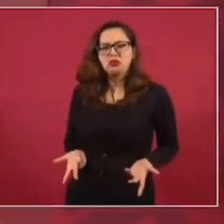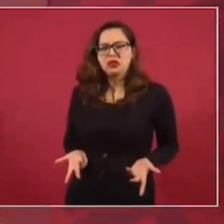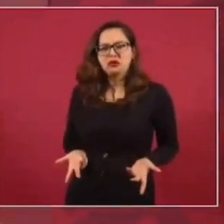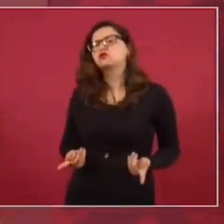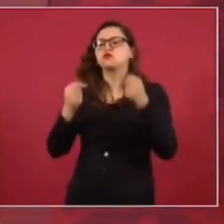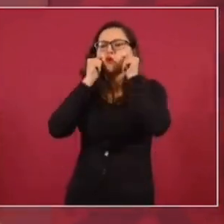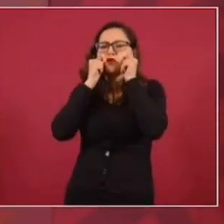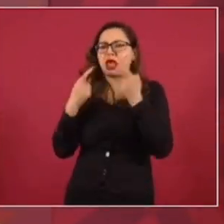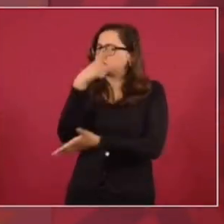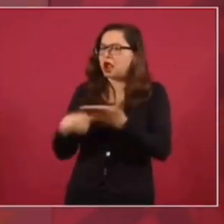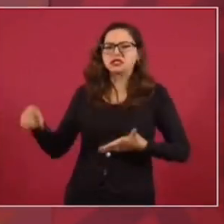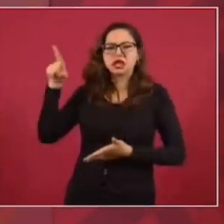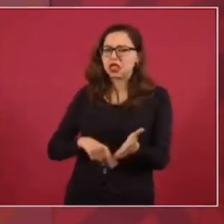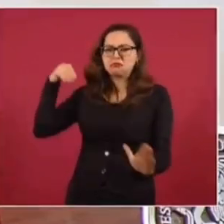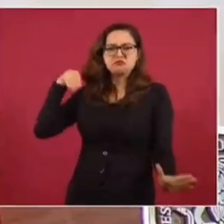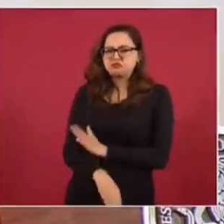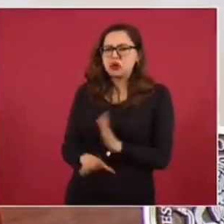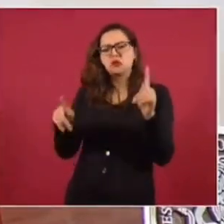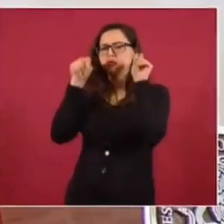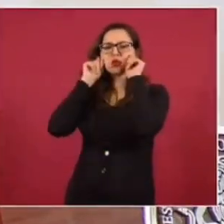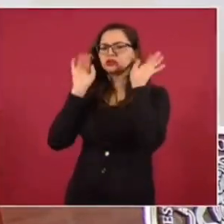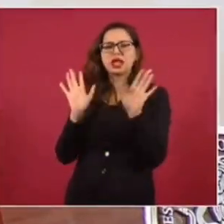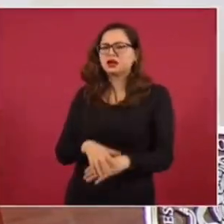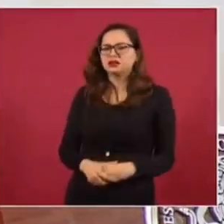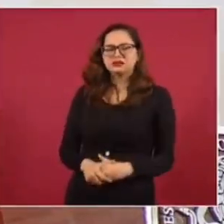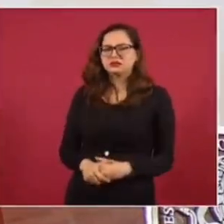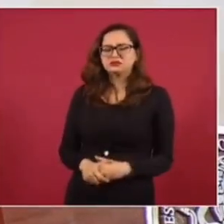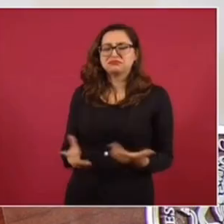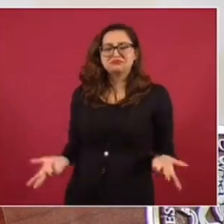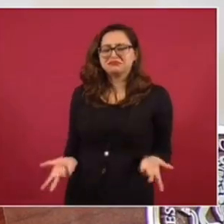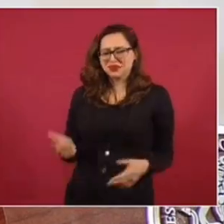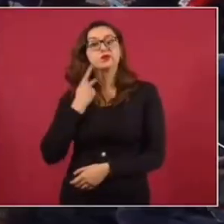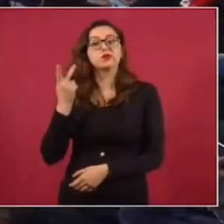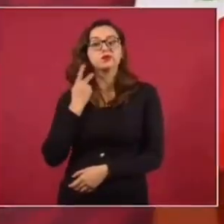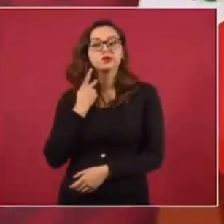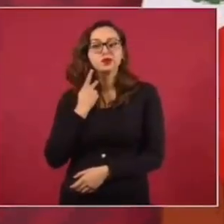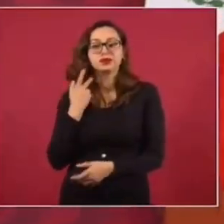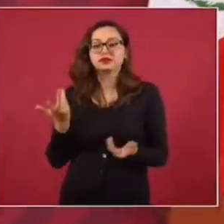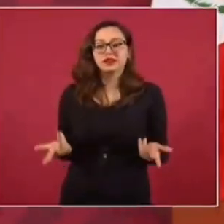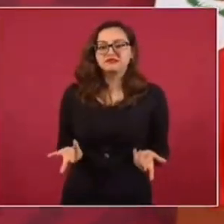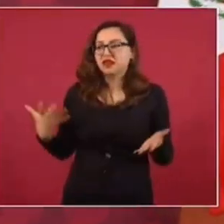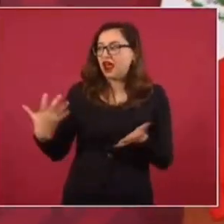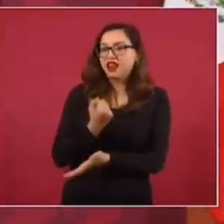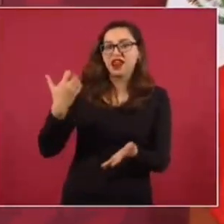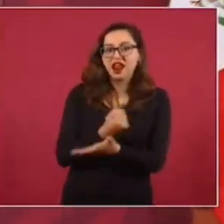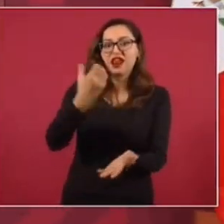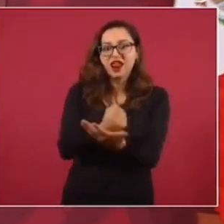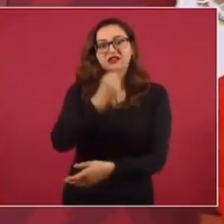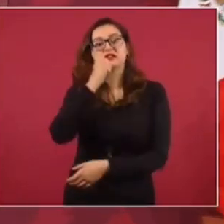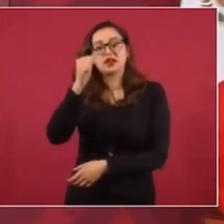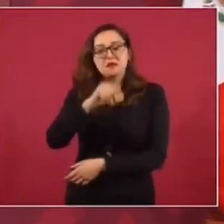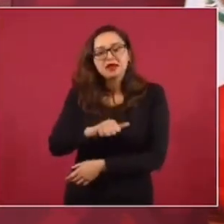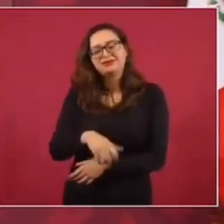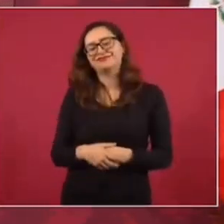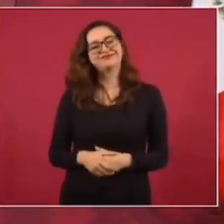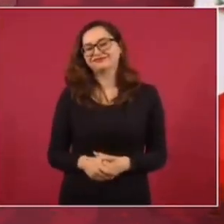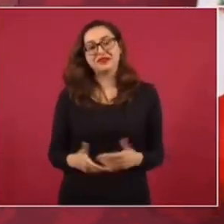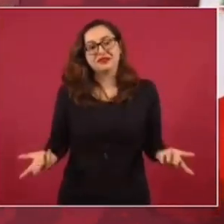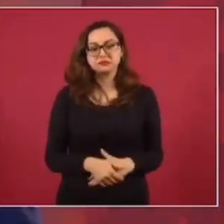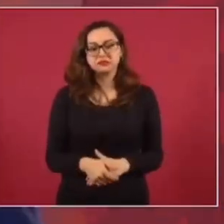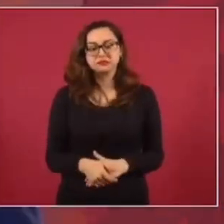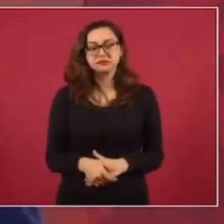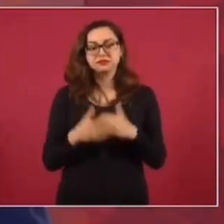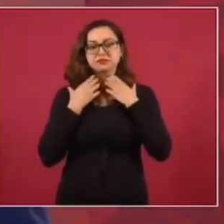Voten y no le hace que se pierda. Porque yo estoy acostumbrado, no siempre se gana, imagínense cuántas tuve que